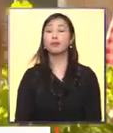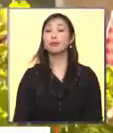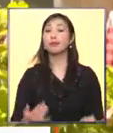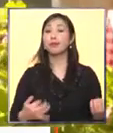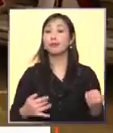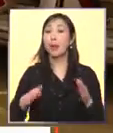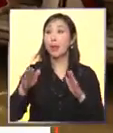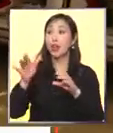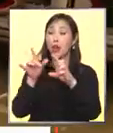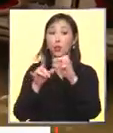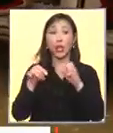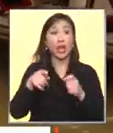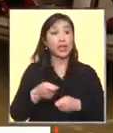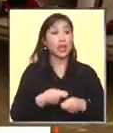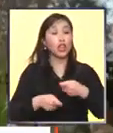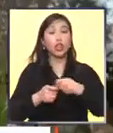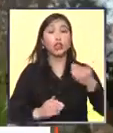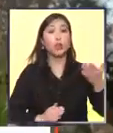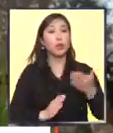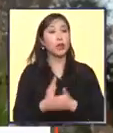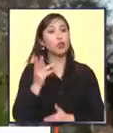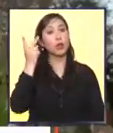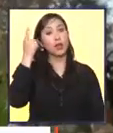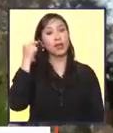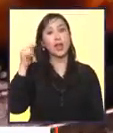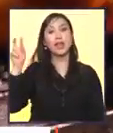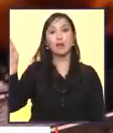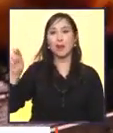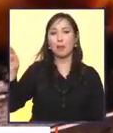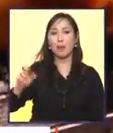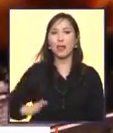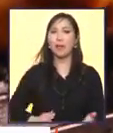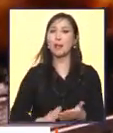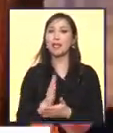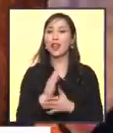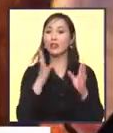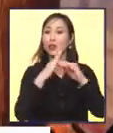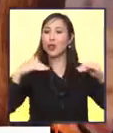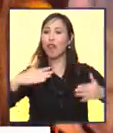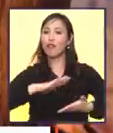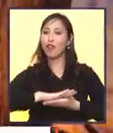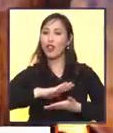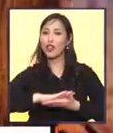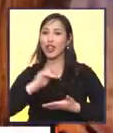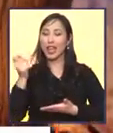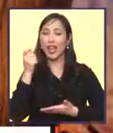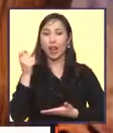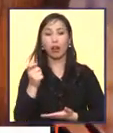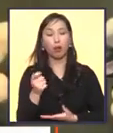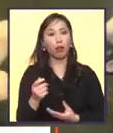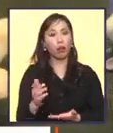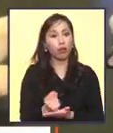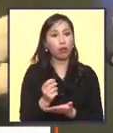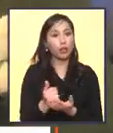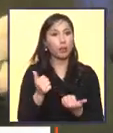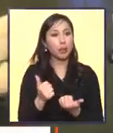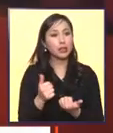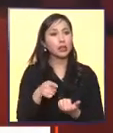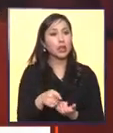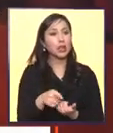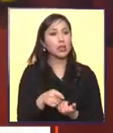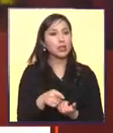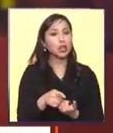Este negocio partió por una idea de mis padres de poner una fonda. Y les fue tan bien, y dijeron ya, si tuvimos una fonda nos va